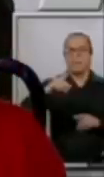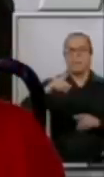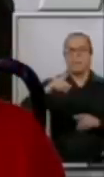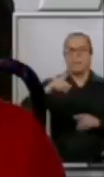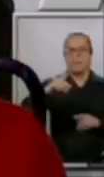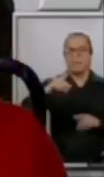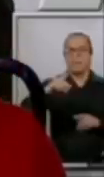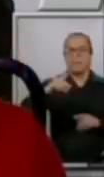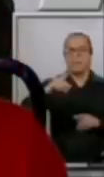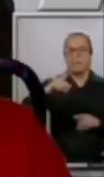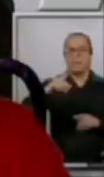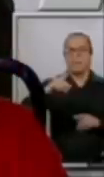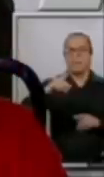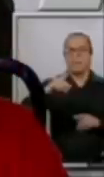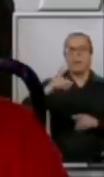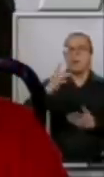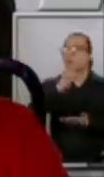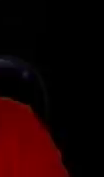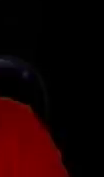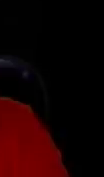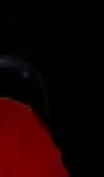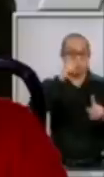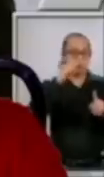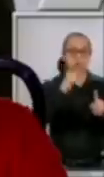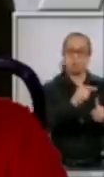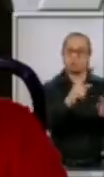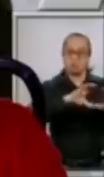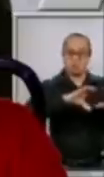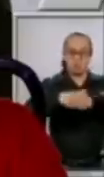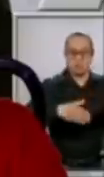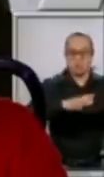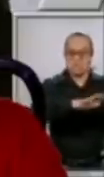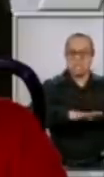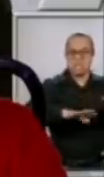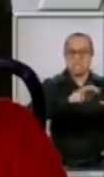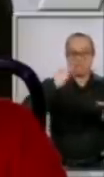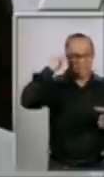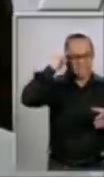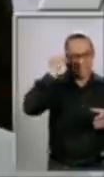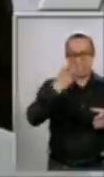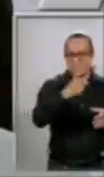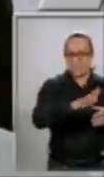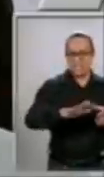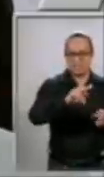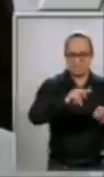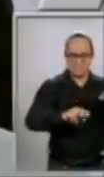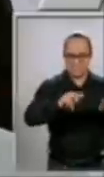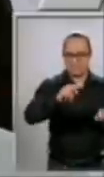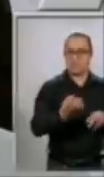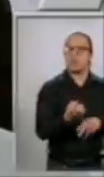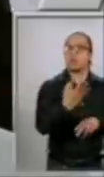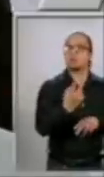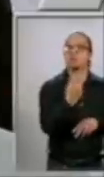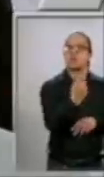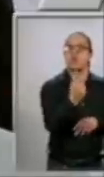la misma moderadora. Veamos el video. De la población que representa, según el Censo de Población y Vivienda 2020,